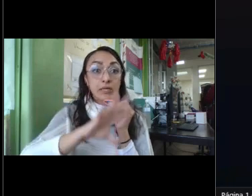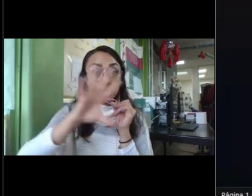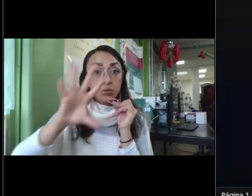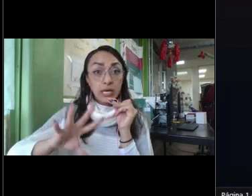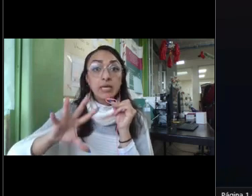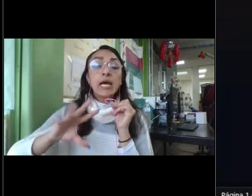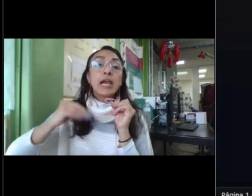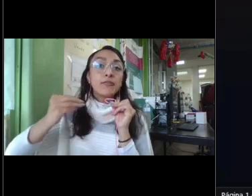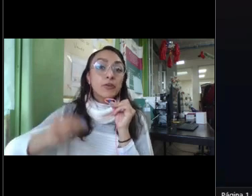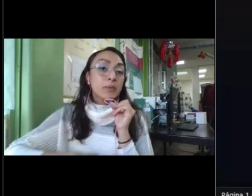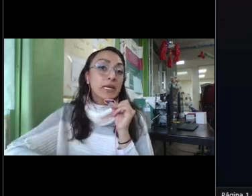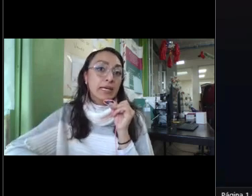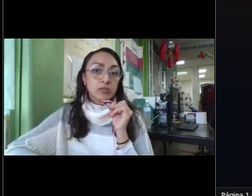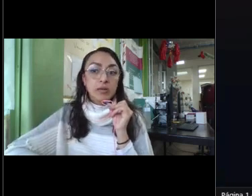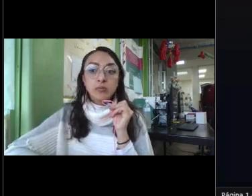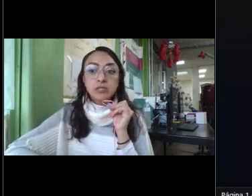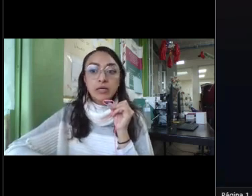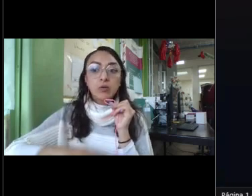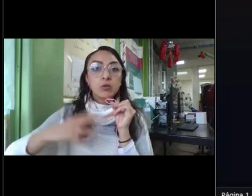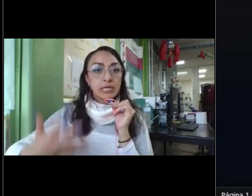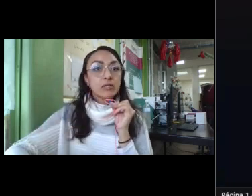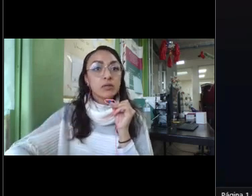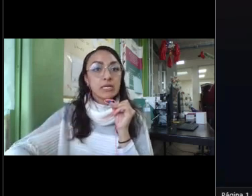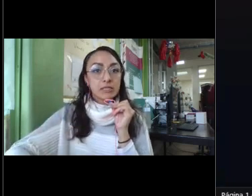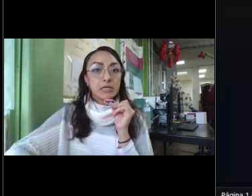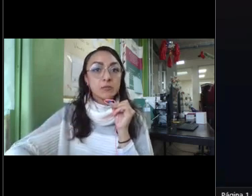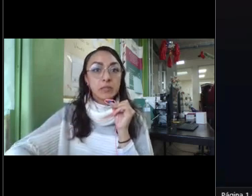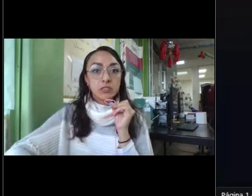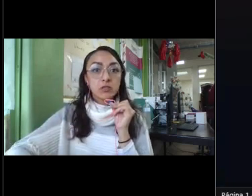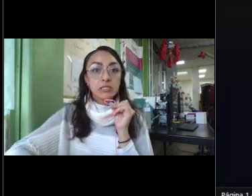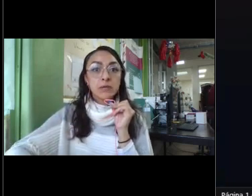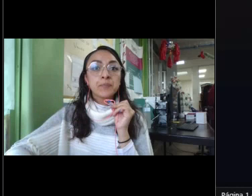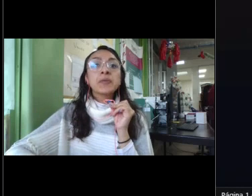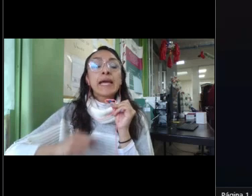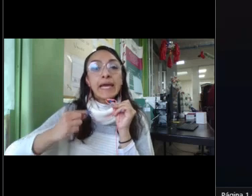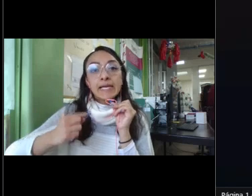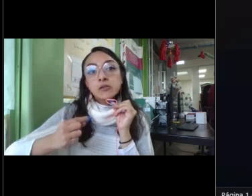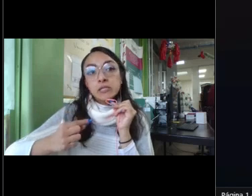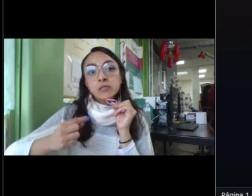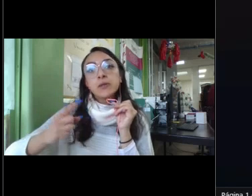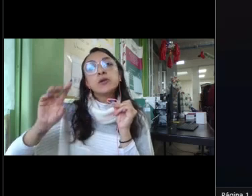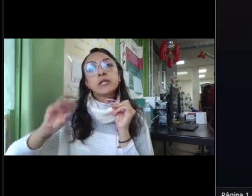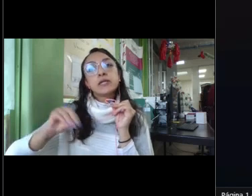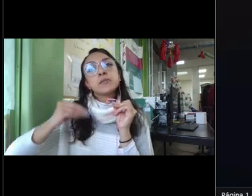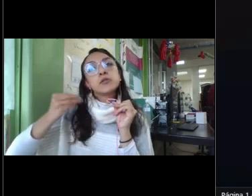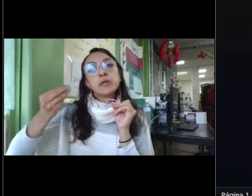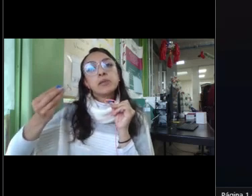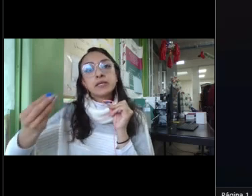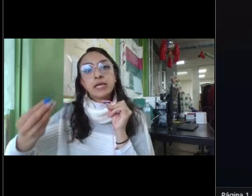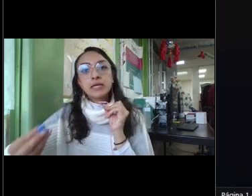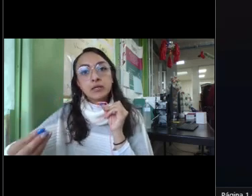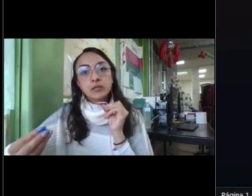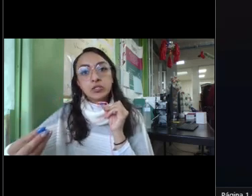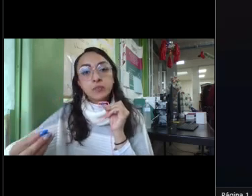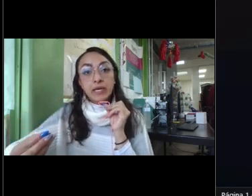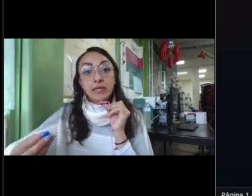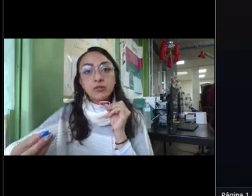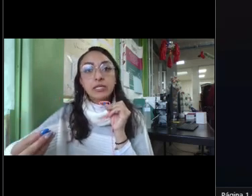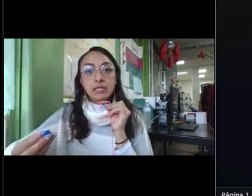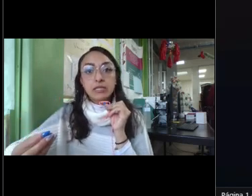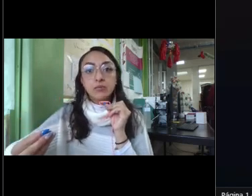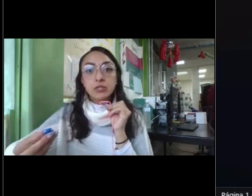nos apertura la forma en la que nos vamos a comunicar con las demás personas. Eso mismo lo tenemos que implantar en